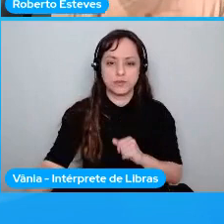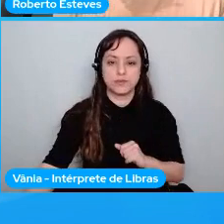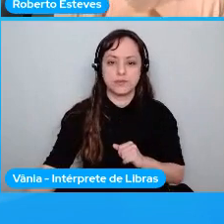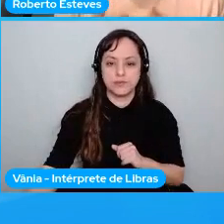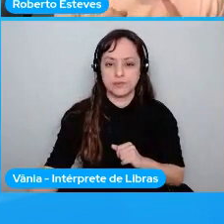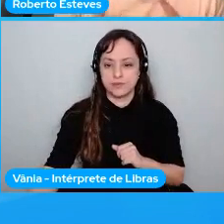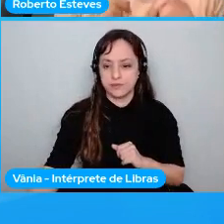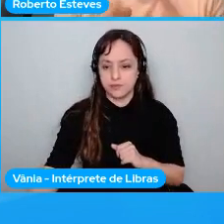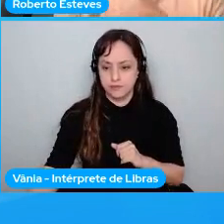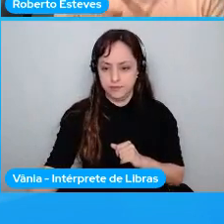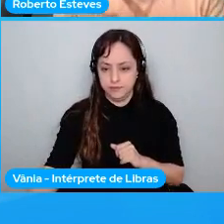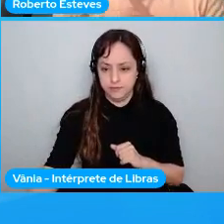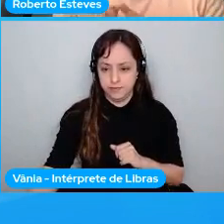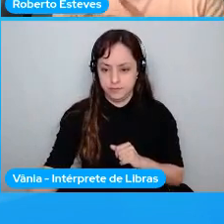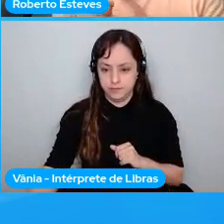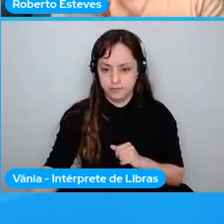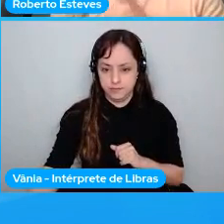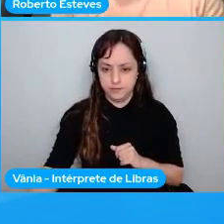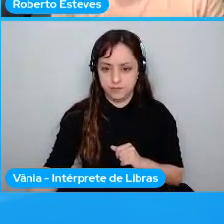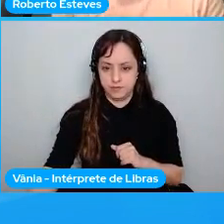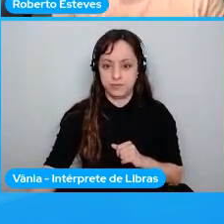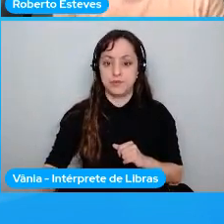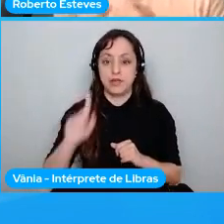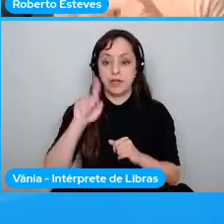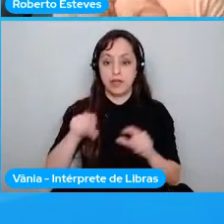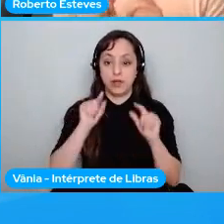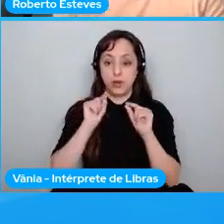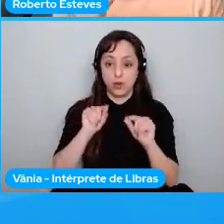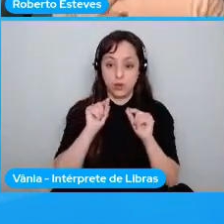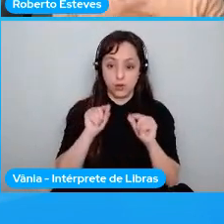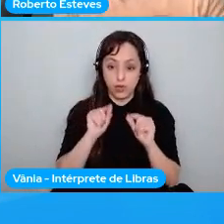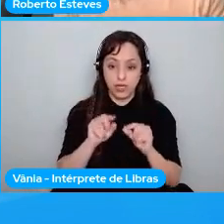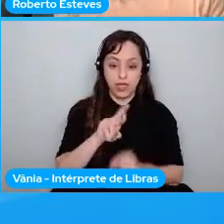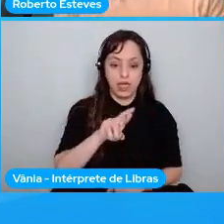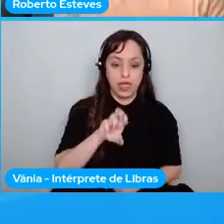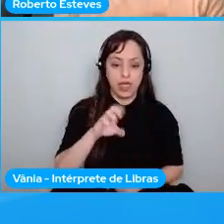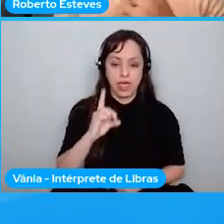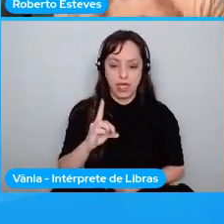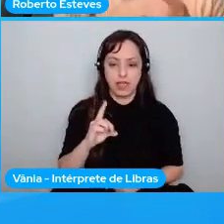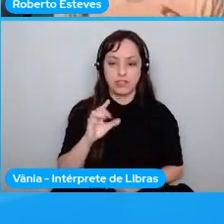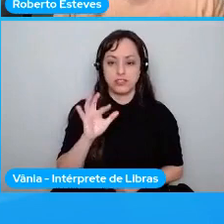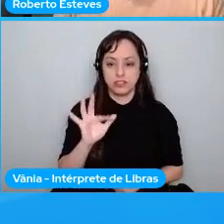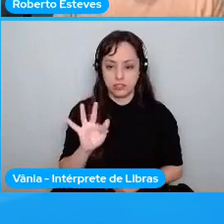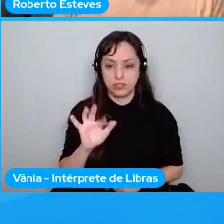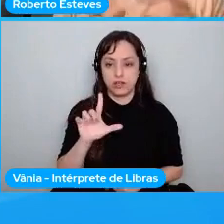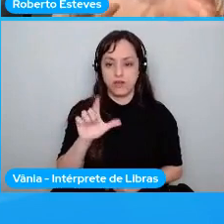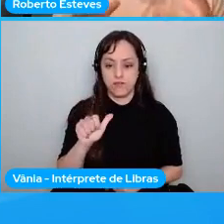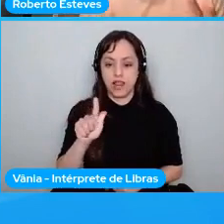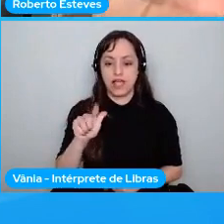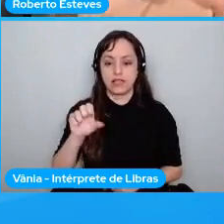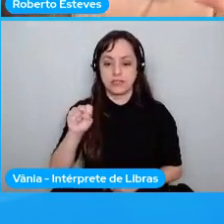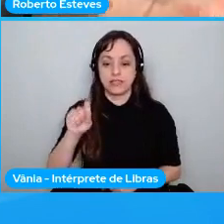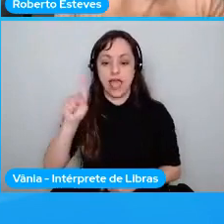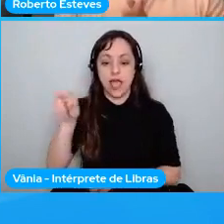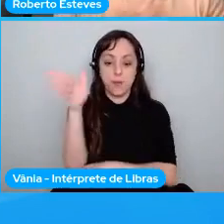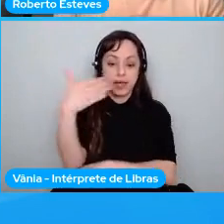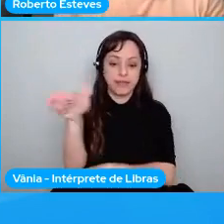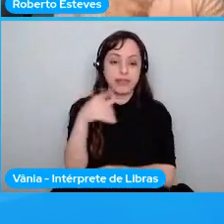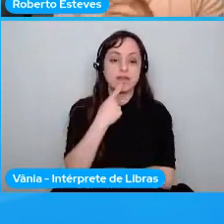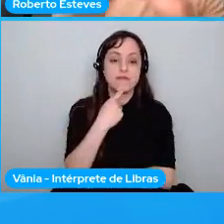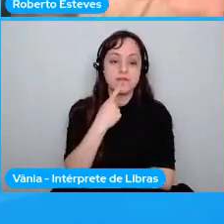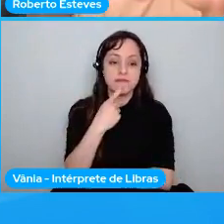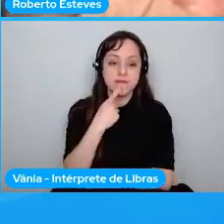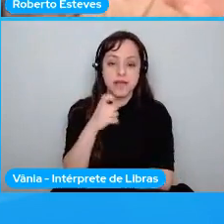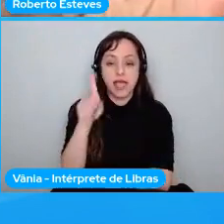indicios de que algo está sucediendo en ese contrato. Por eso su nombre en español, bandera roja. Sabemos que bandera roja es